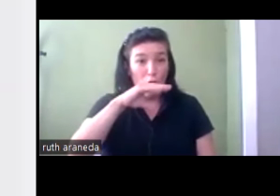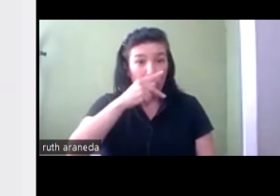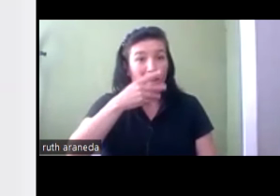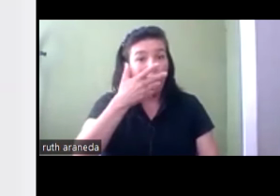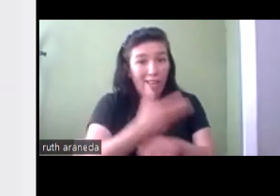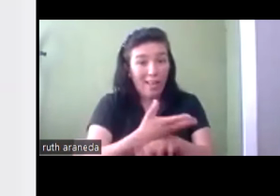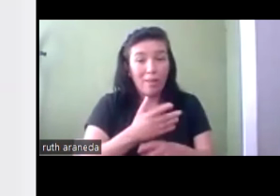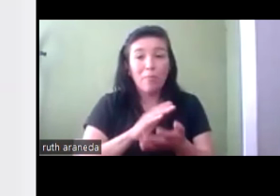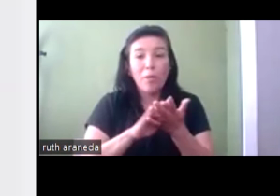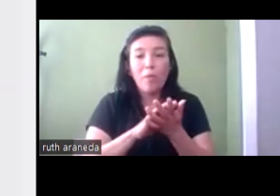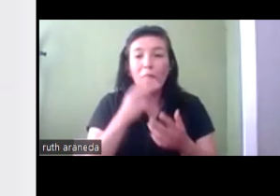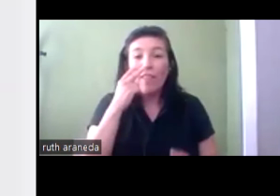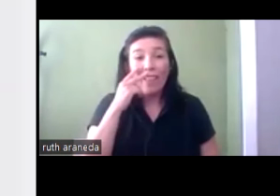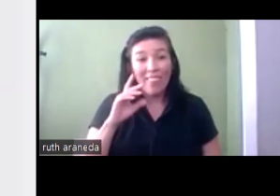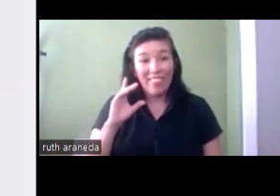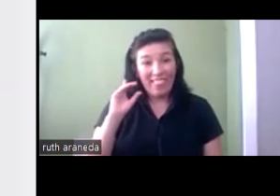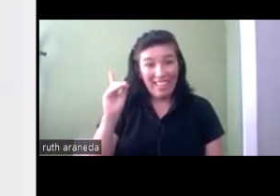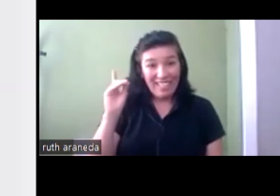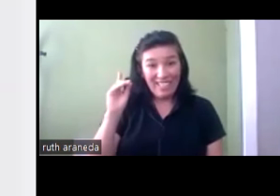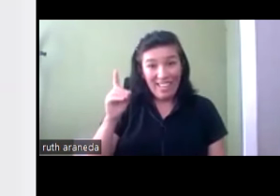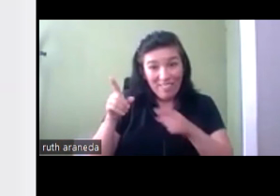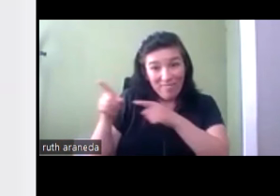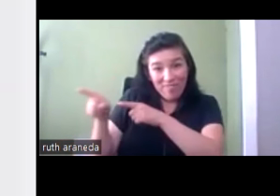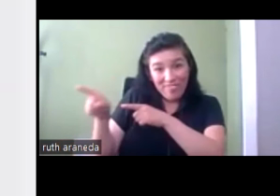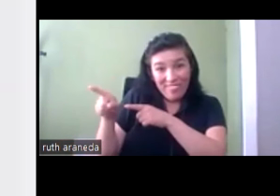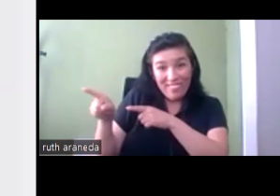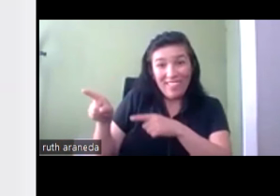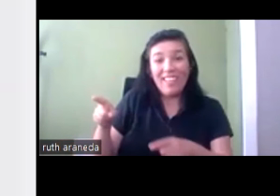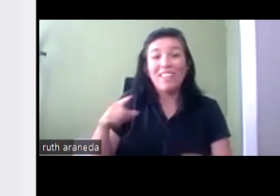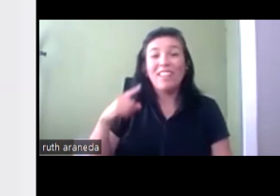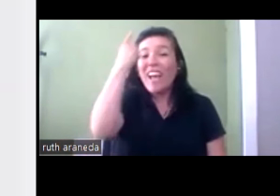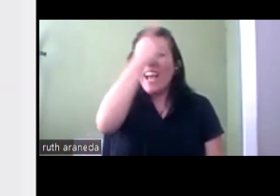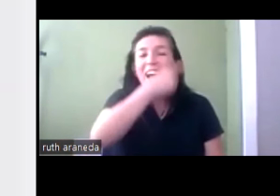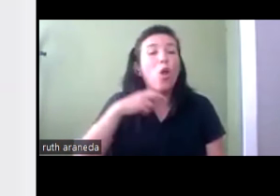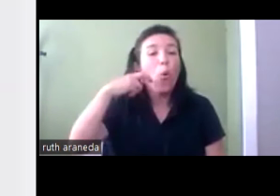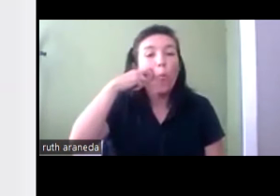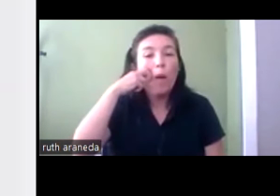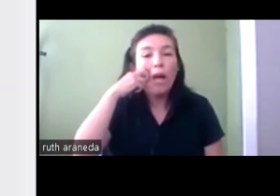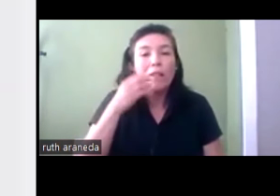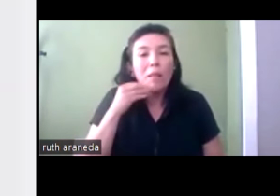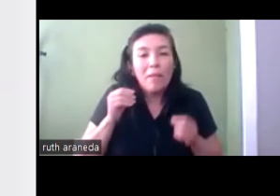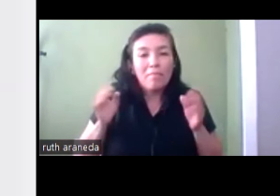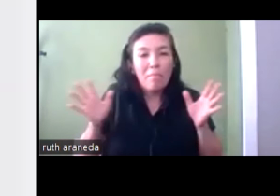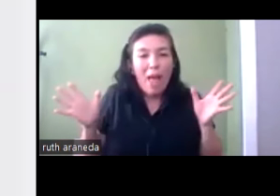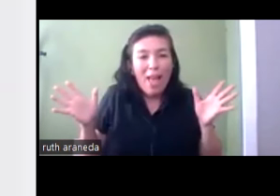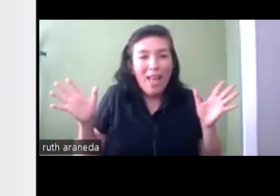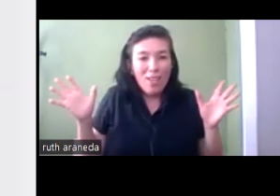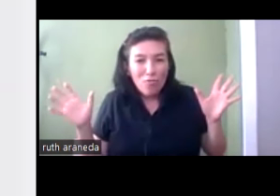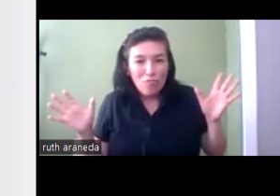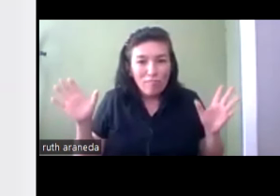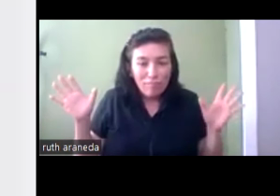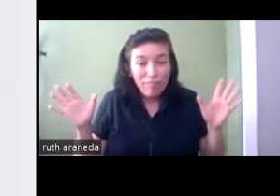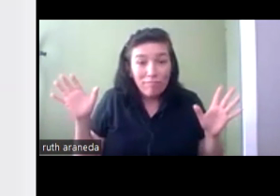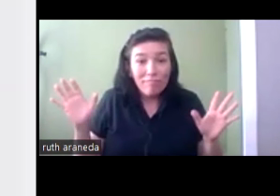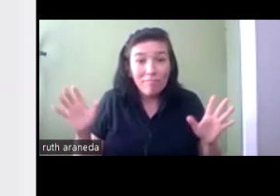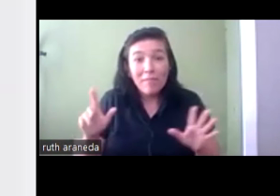que se observa más hacia la derecha, ¿ya? Ese que tiene como un rostro humano con manos en forma triangular y todo.